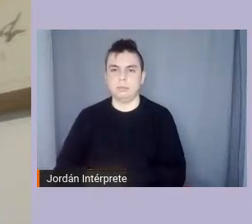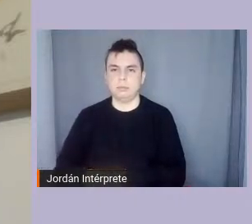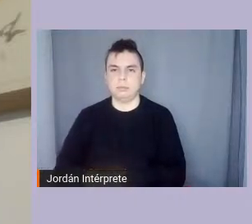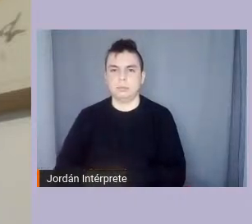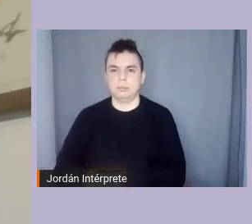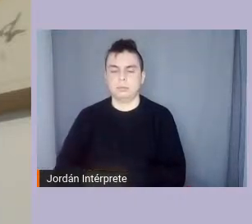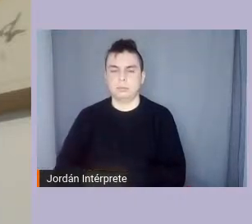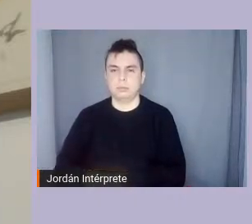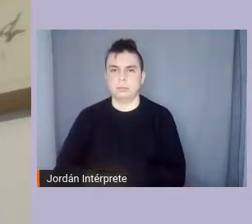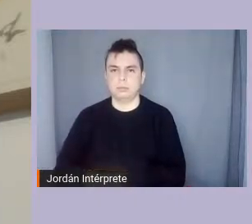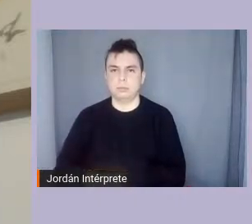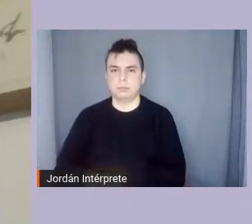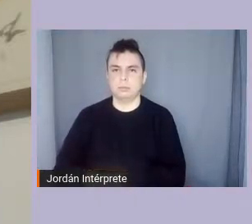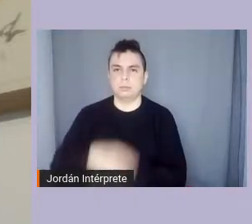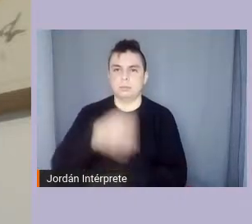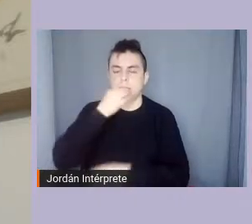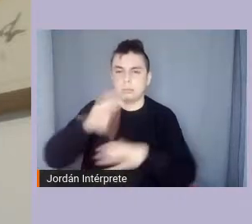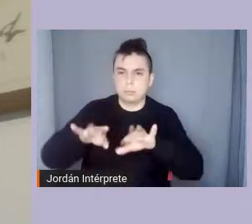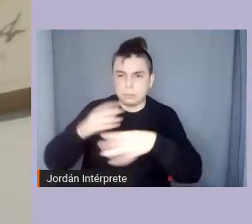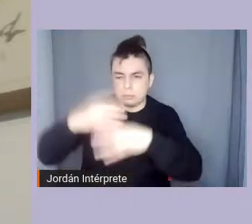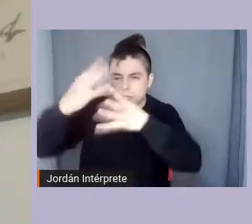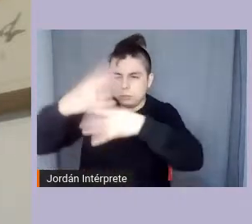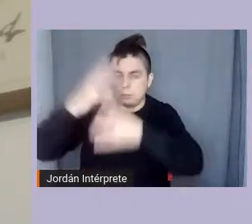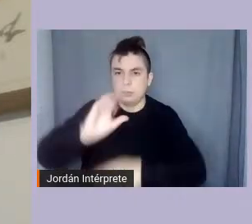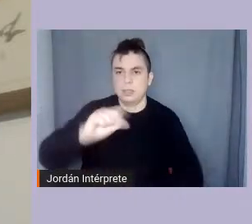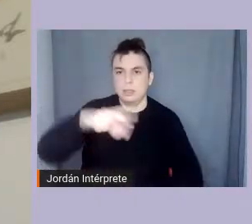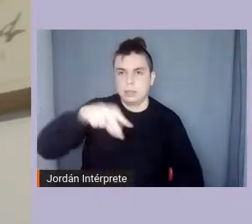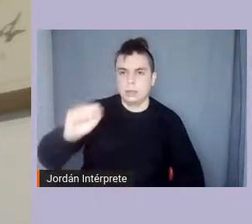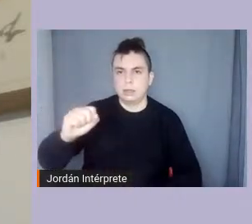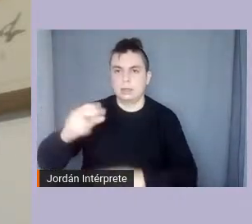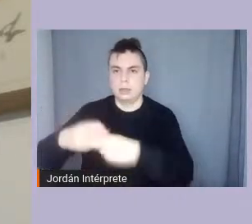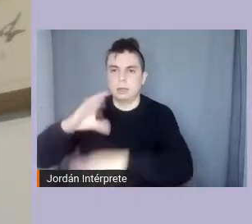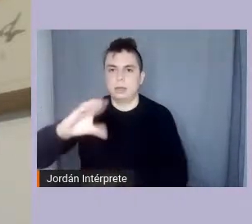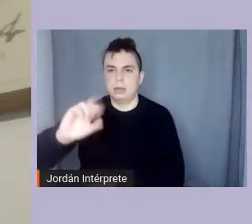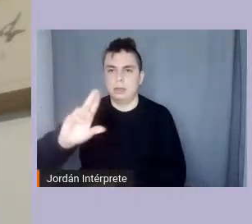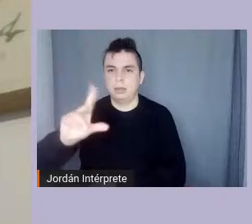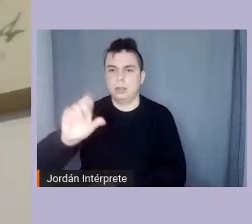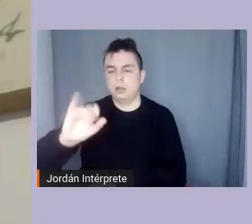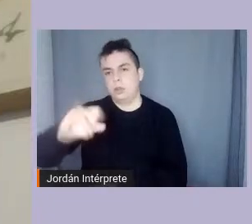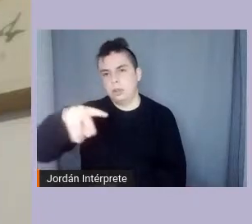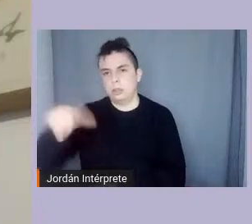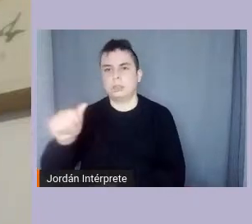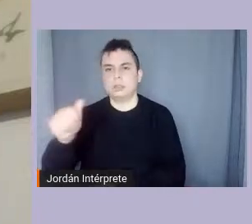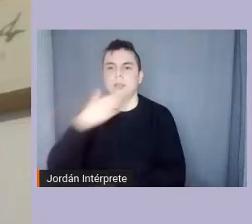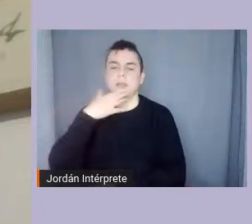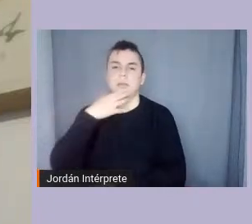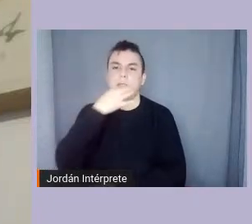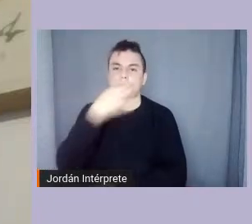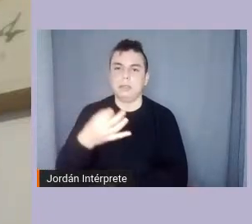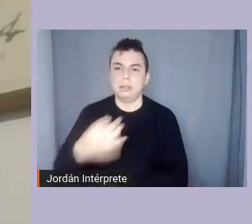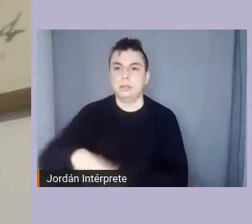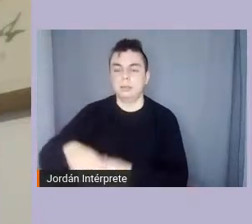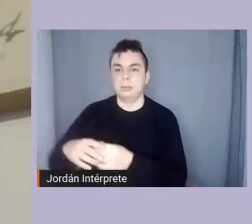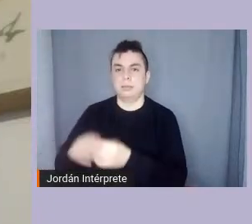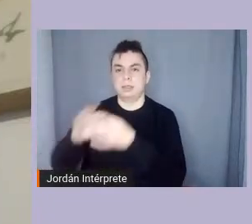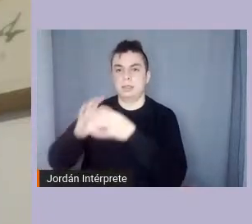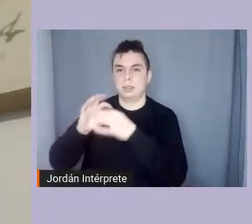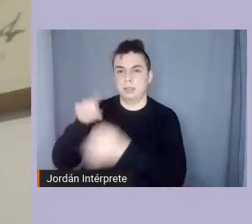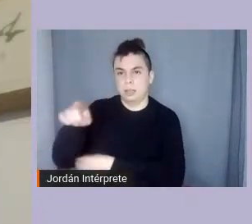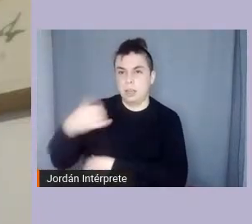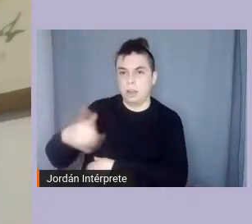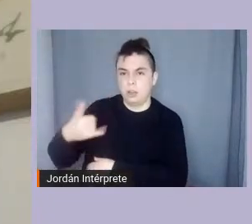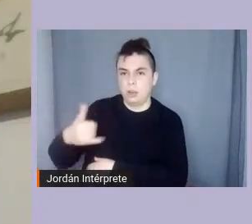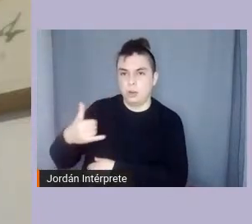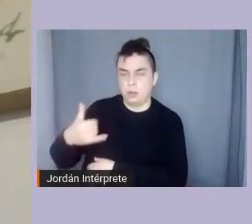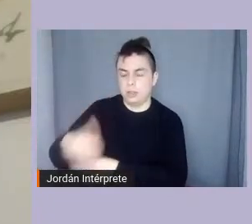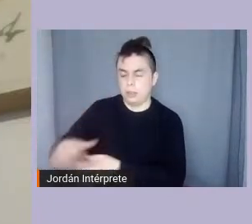Sí, lo que dice Ana Carolina en estos minutos, en estos últimos 2 minutos, ahí está Jordán, yo también te doy